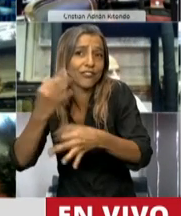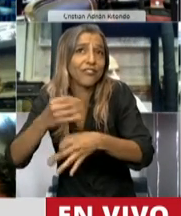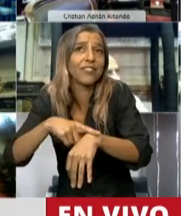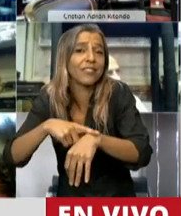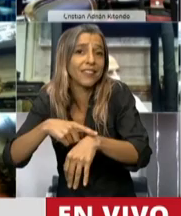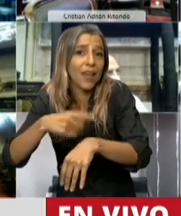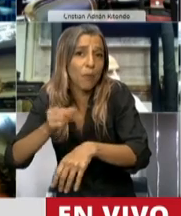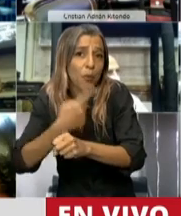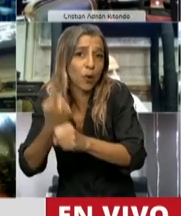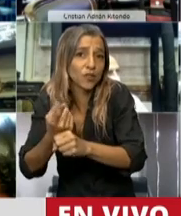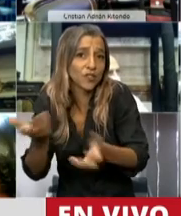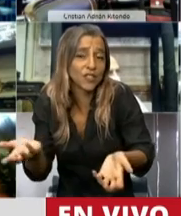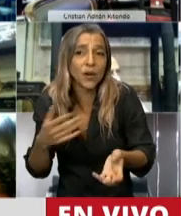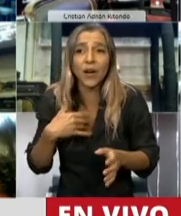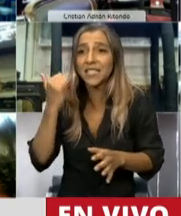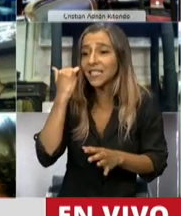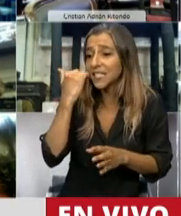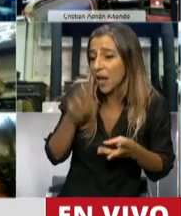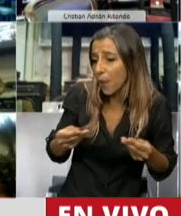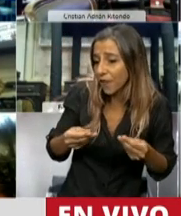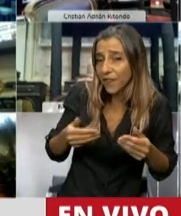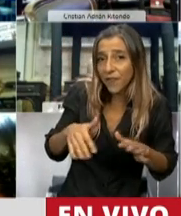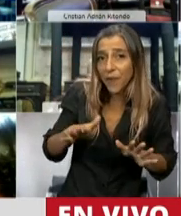en 30 segundos